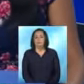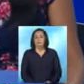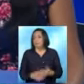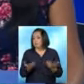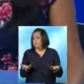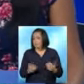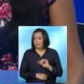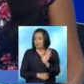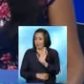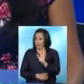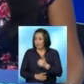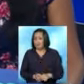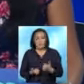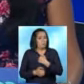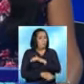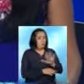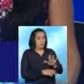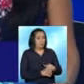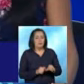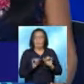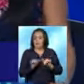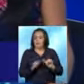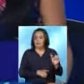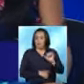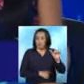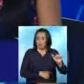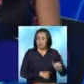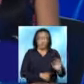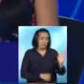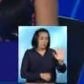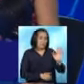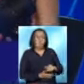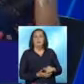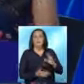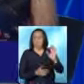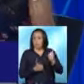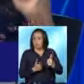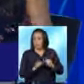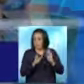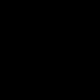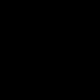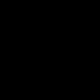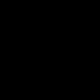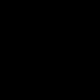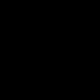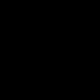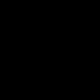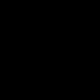Bien, amigos, nos despedimos. Que tengan muy buenas tardes y quédese con Amor, Amor, Amor. Nos vemos como siempre. Que tengan un buen día. Chao.